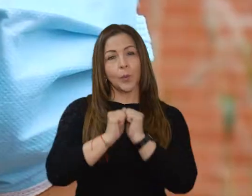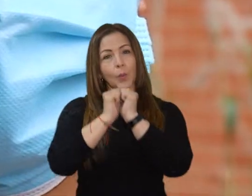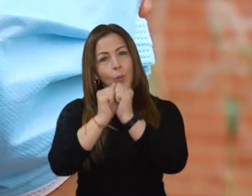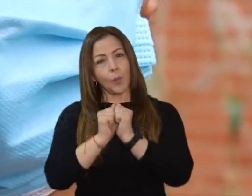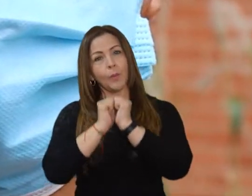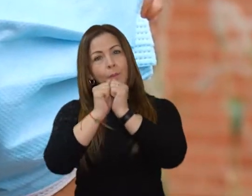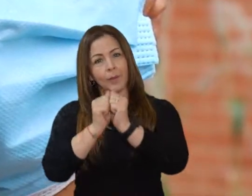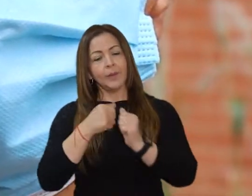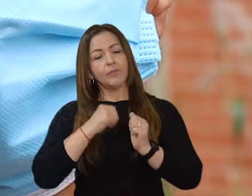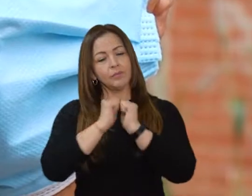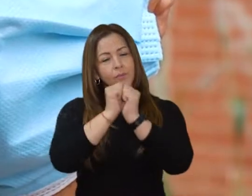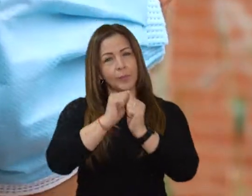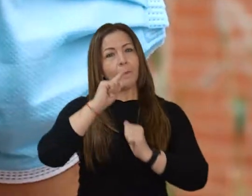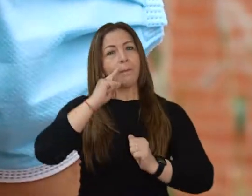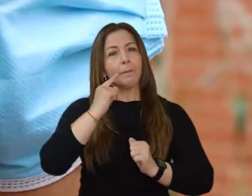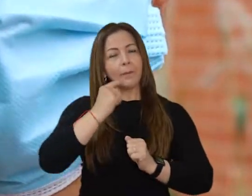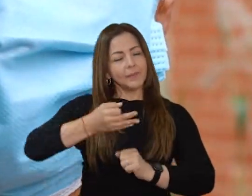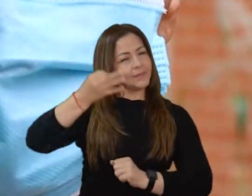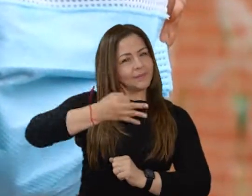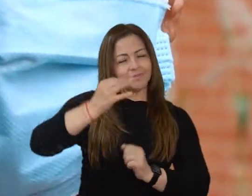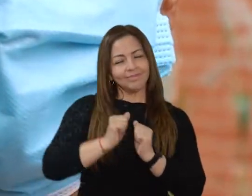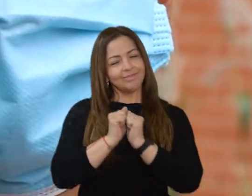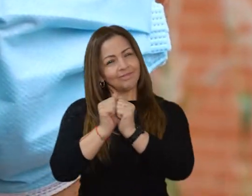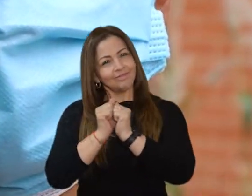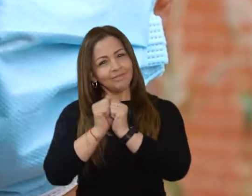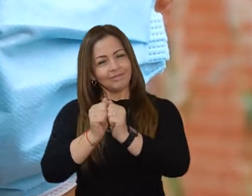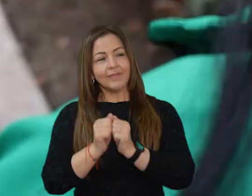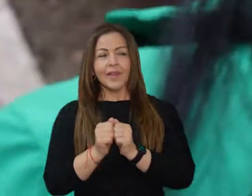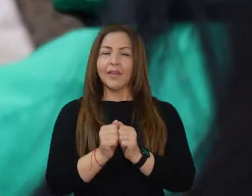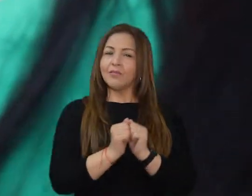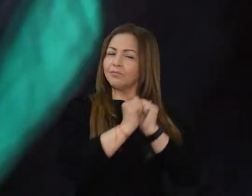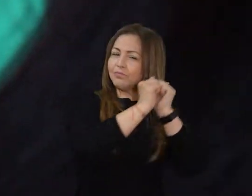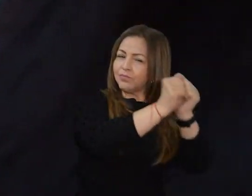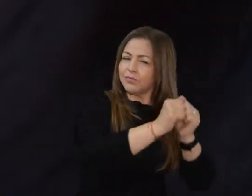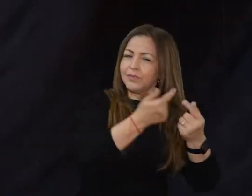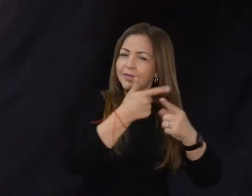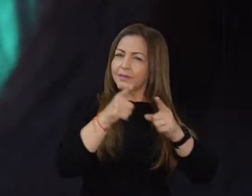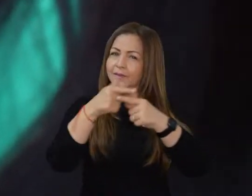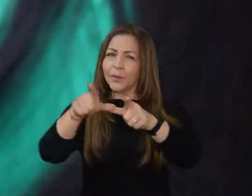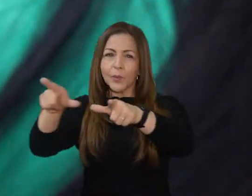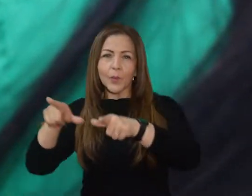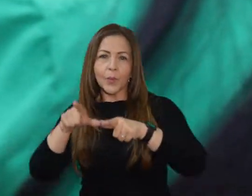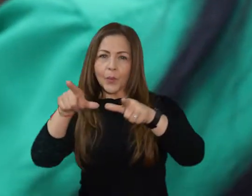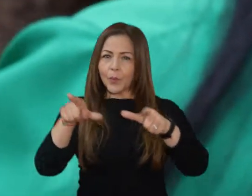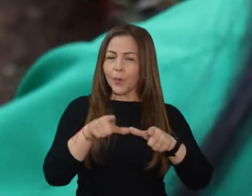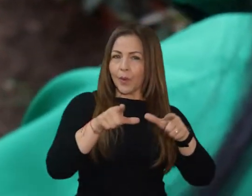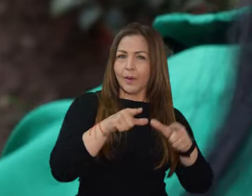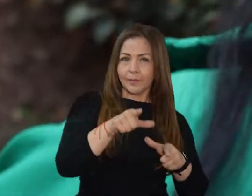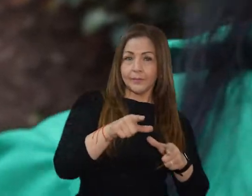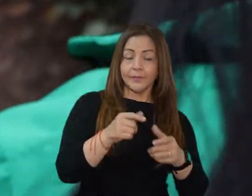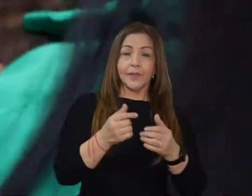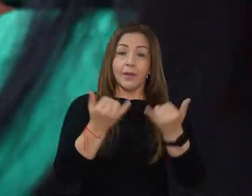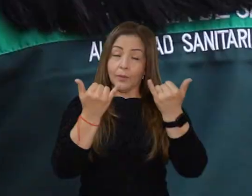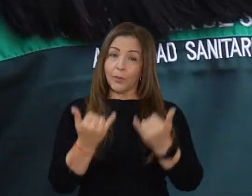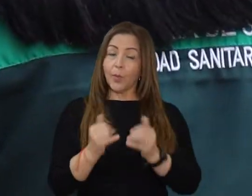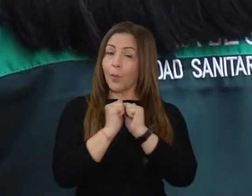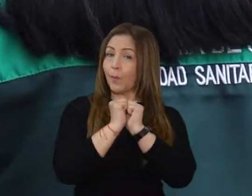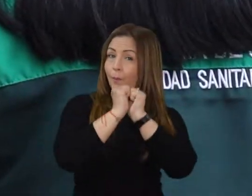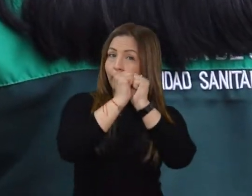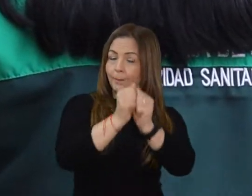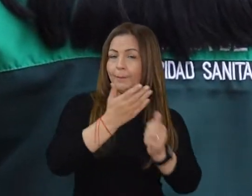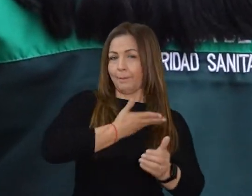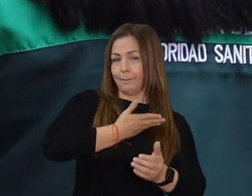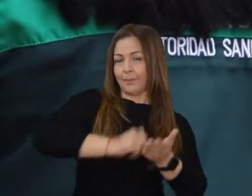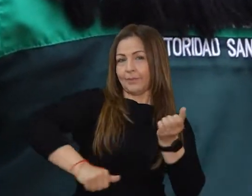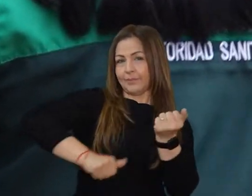me ha acompañado, tanto mi mamá como mi papá me han acompañado y me han trasladado a los diferentes sitios. Hoy en día